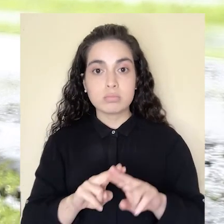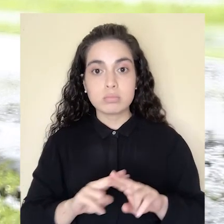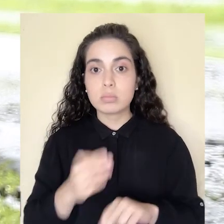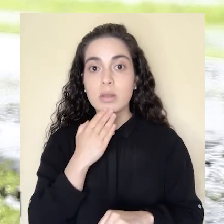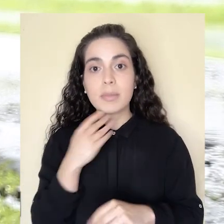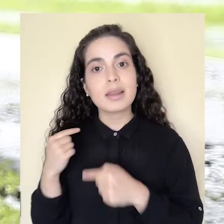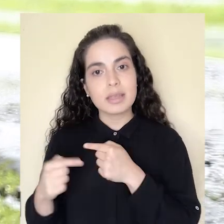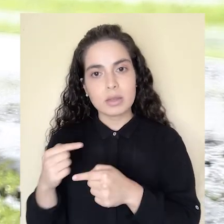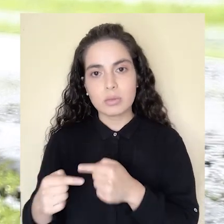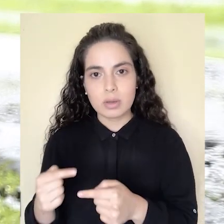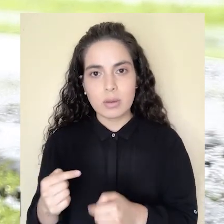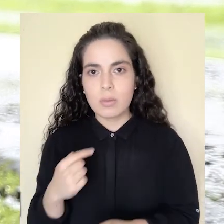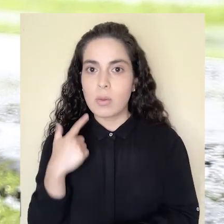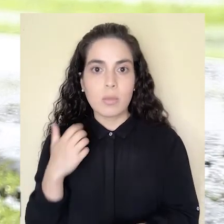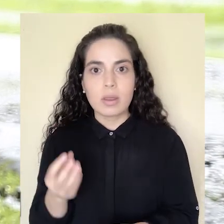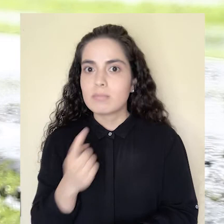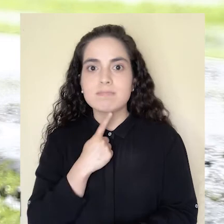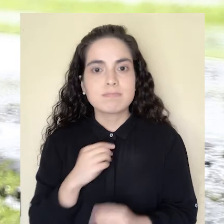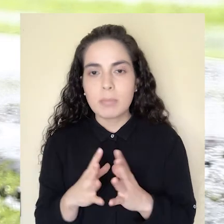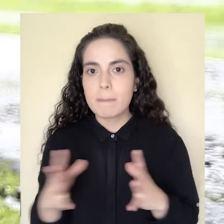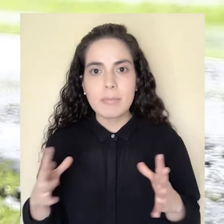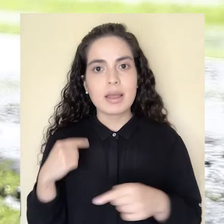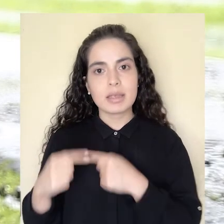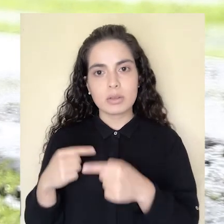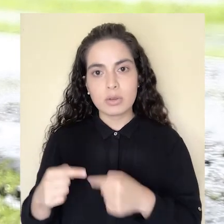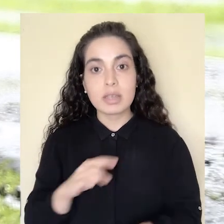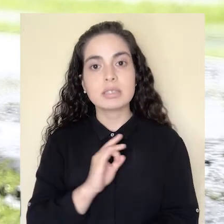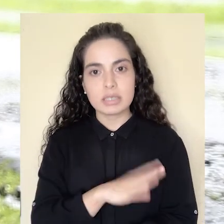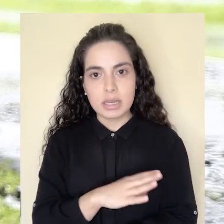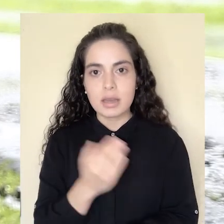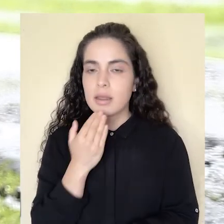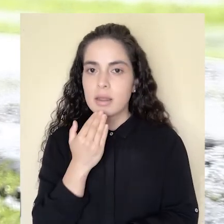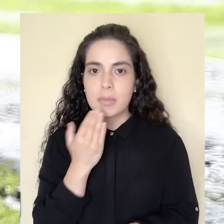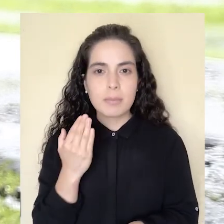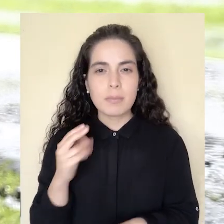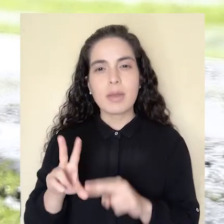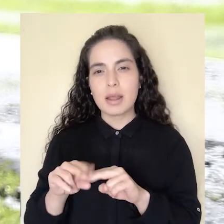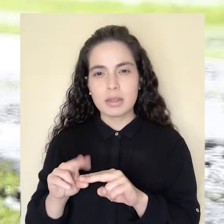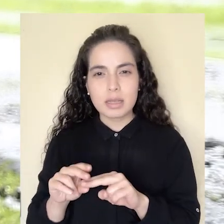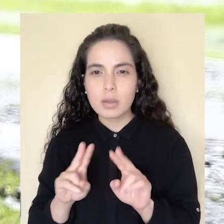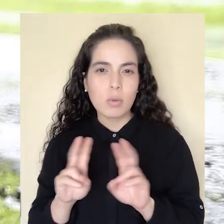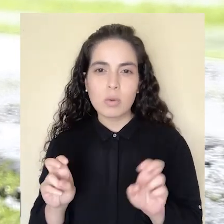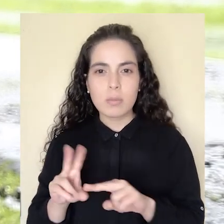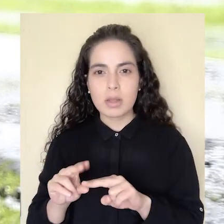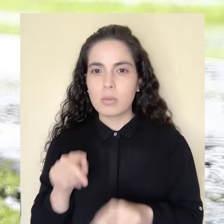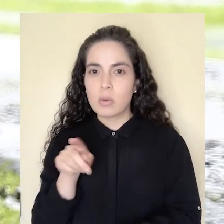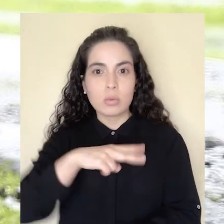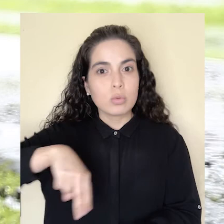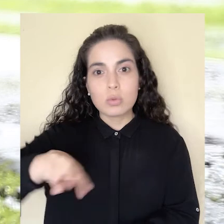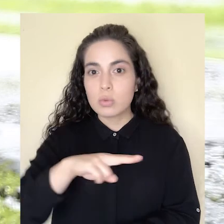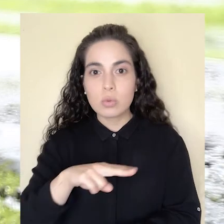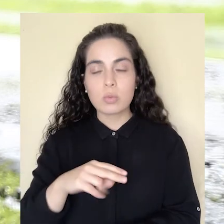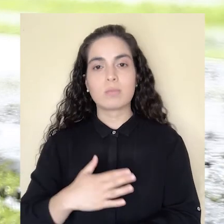historia, porque lo que más me interesa es la historia del país, lo que es lo antiguo, digamos. Todo eso que abarca